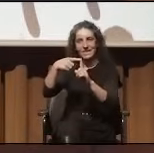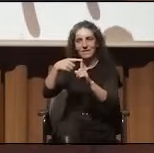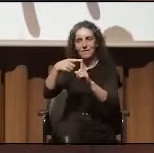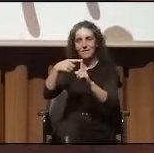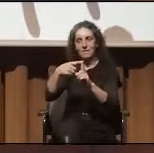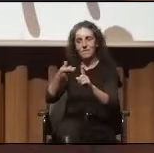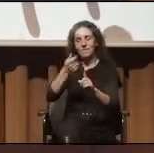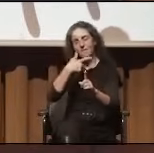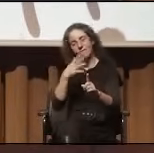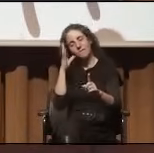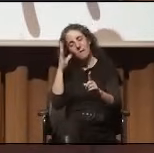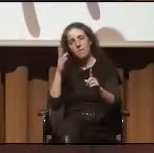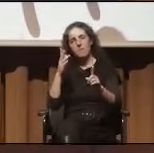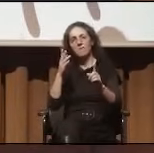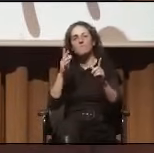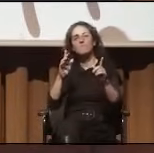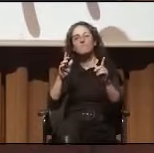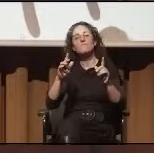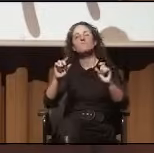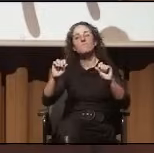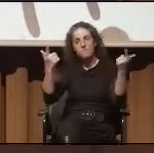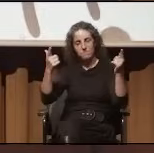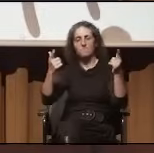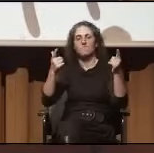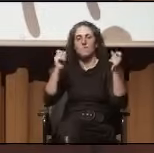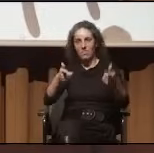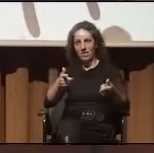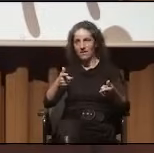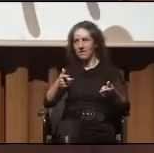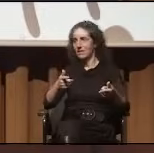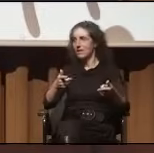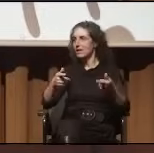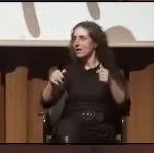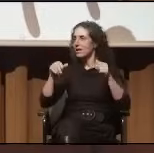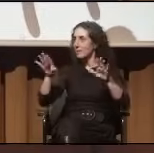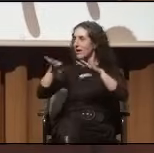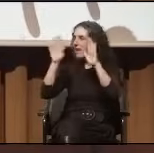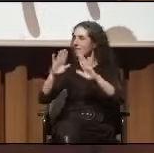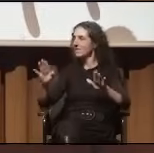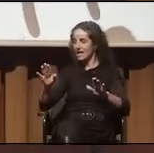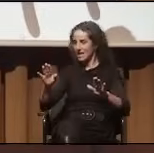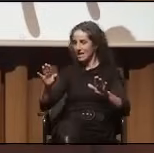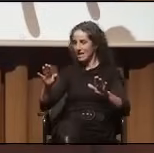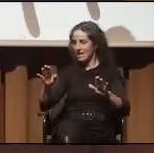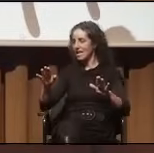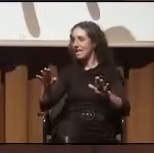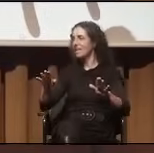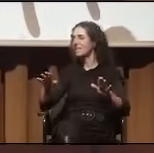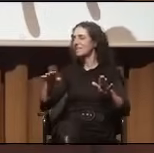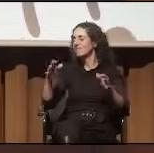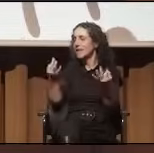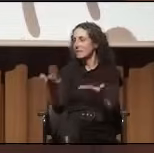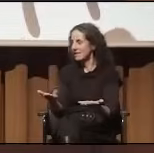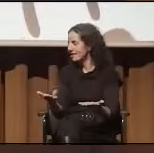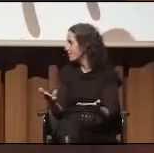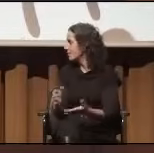¿De eso qué quedó de eso en vuestras conversaciones entre él y tú? Vamos a ver, y él tenía un relato, quería